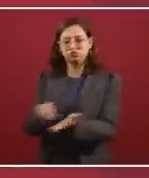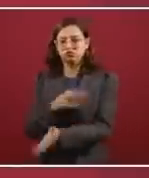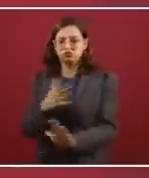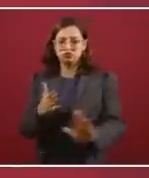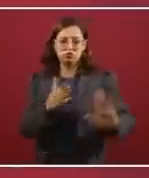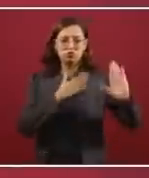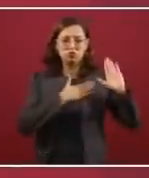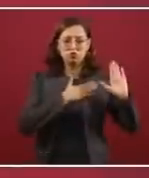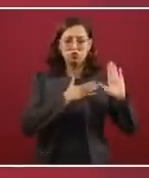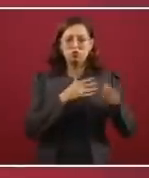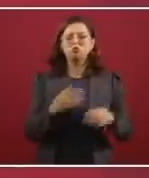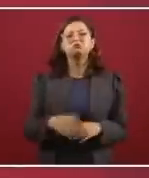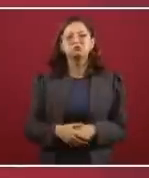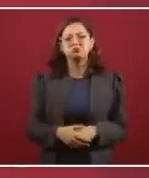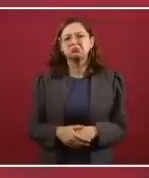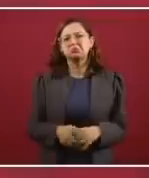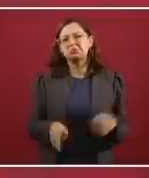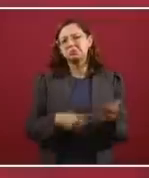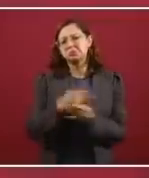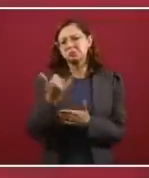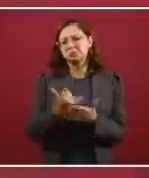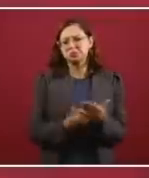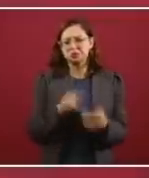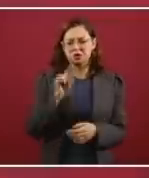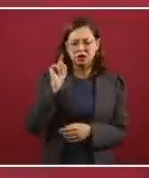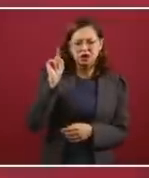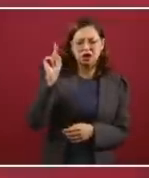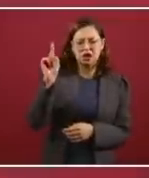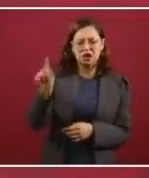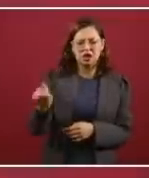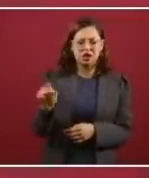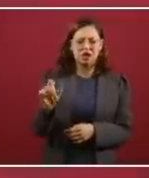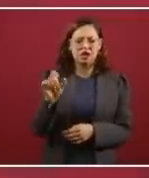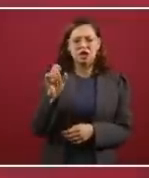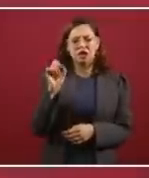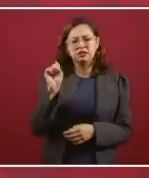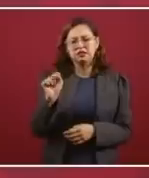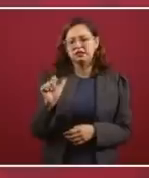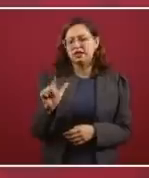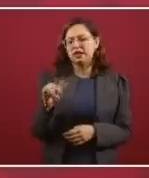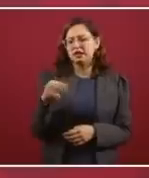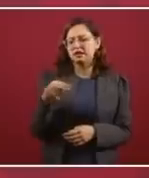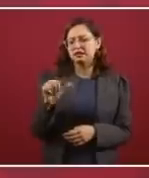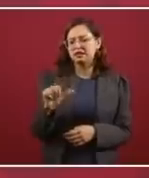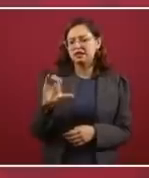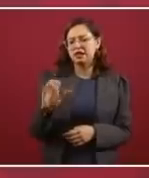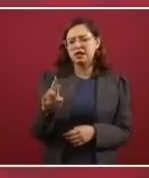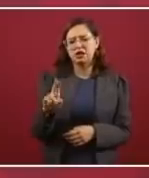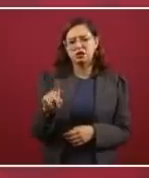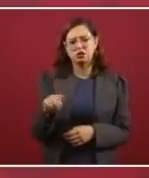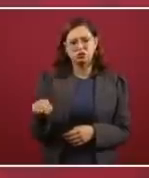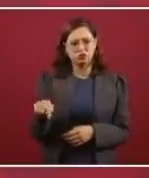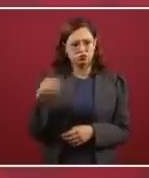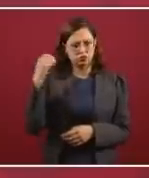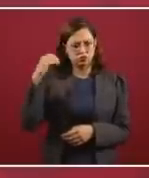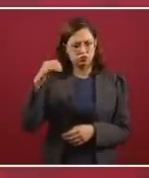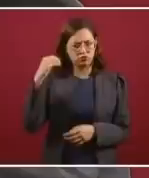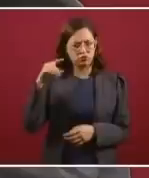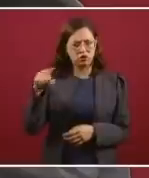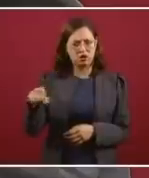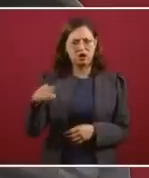diversos proyectos. Hay un proyecto que va a estar en Salina Cruz, y es una empresa mexicana, que tiene que ver